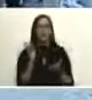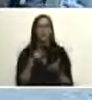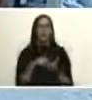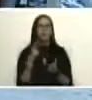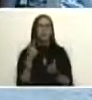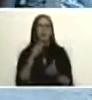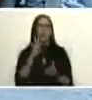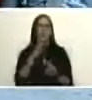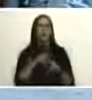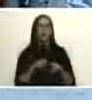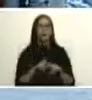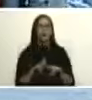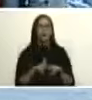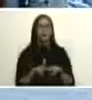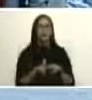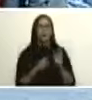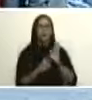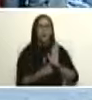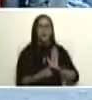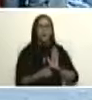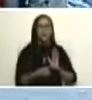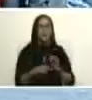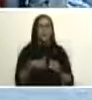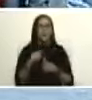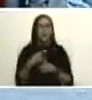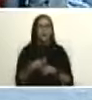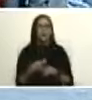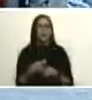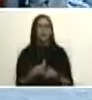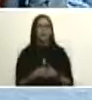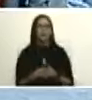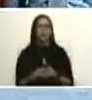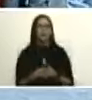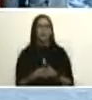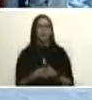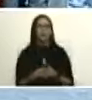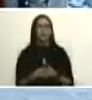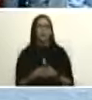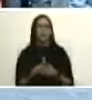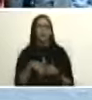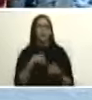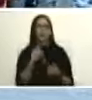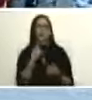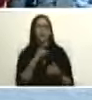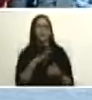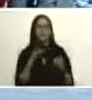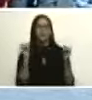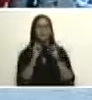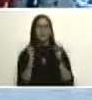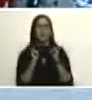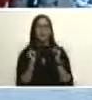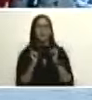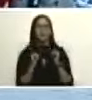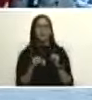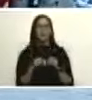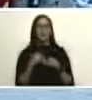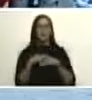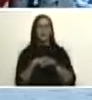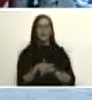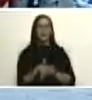solamente cuatro niños en representación de los demás, pero le puedo decir que estamos felices porque de manera